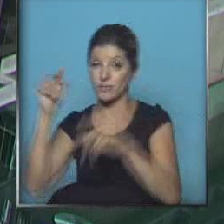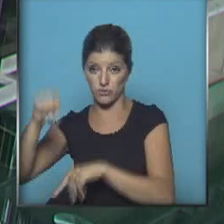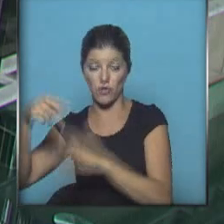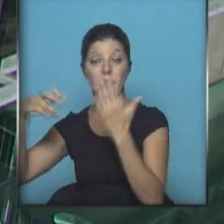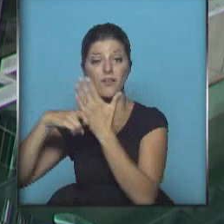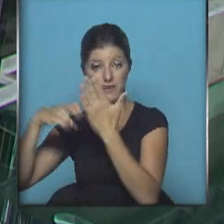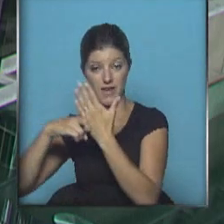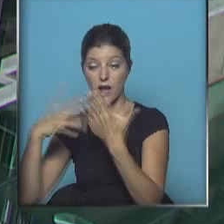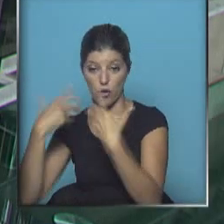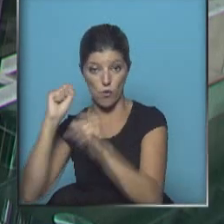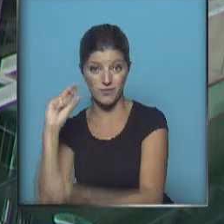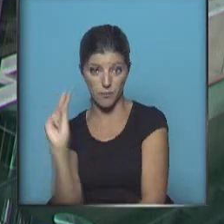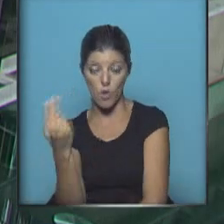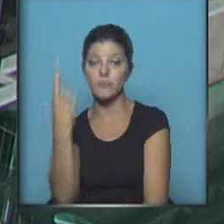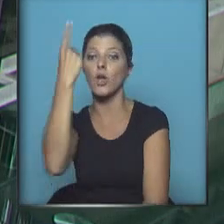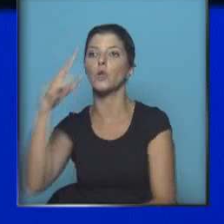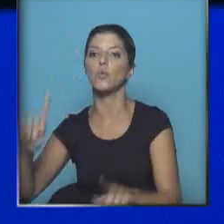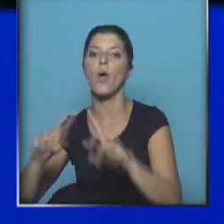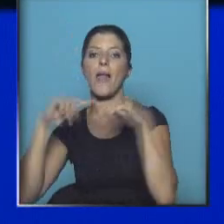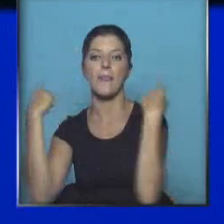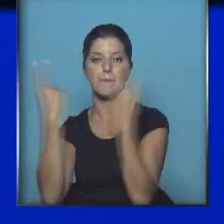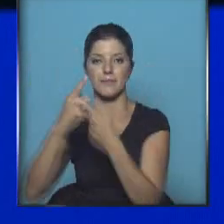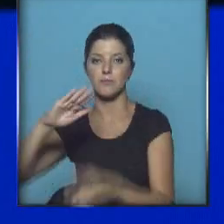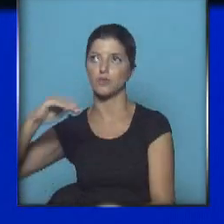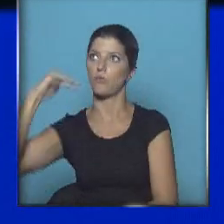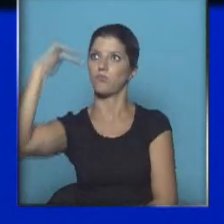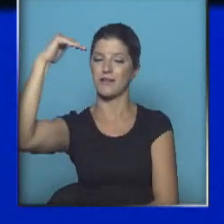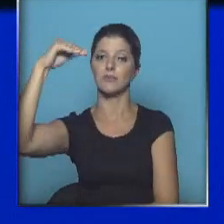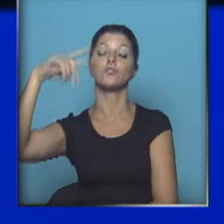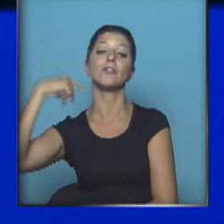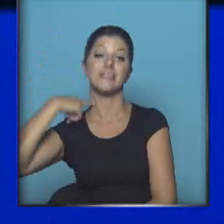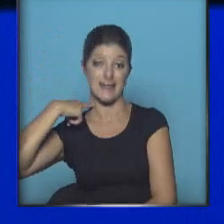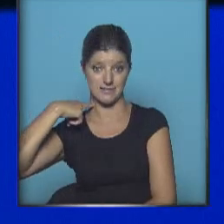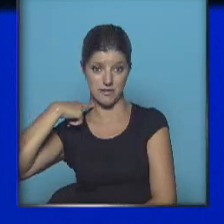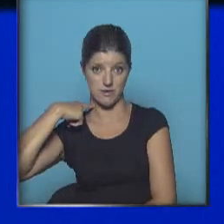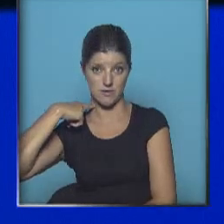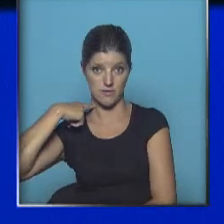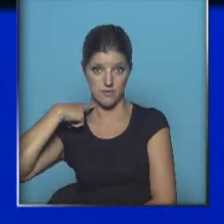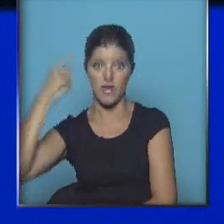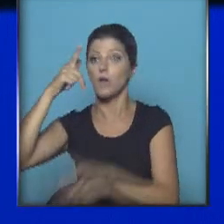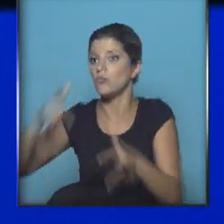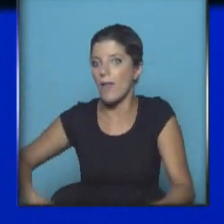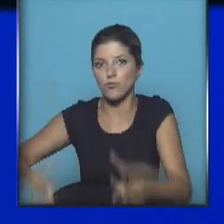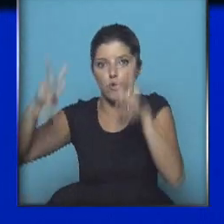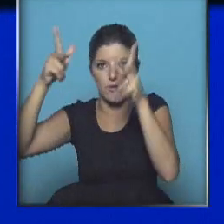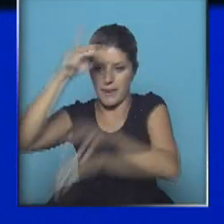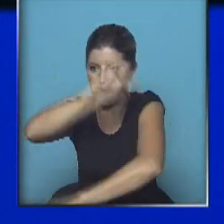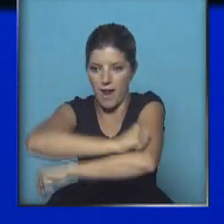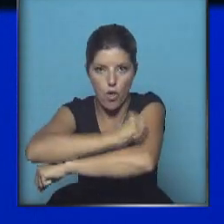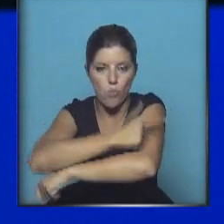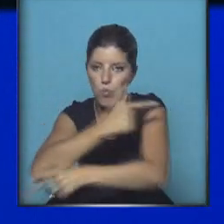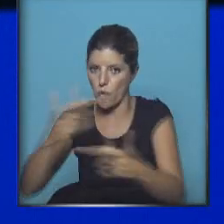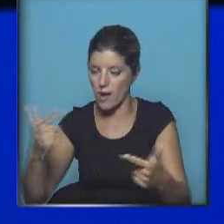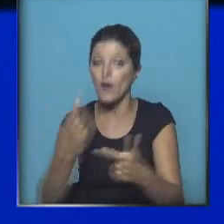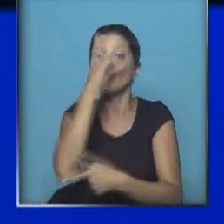Nisman, que aparece muerto en un departamento, en un piso 13, que en una torre, que no tiene balcón, que no tiene